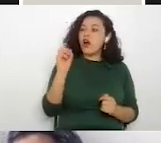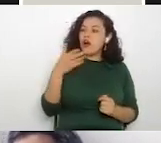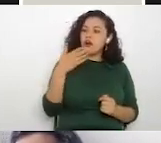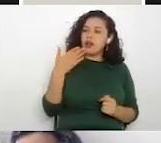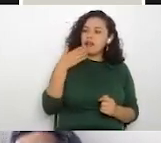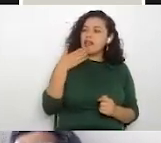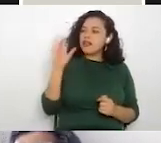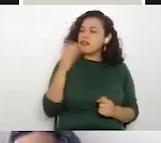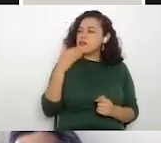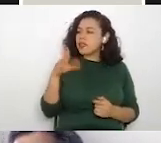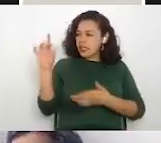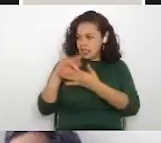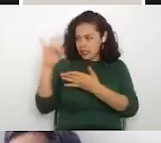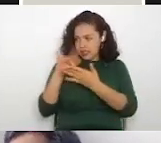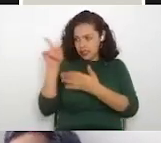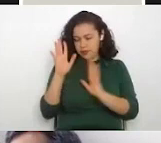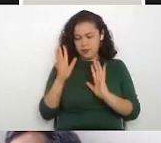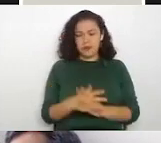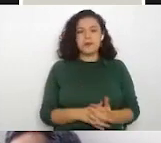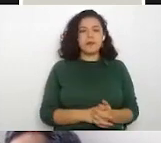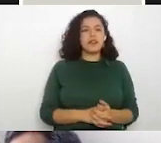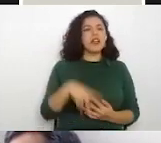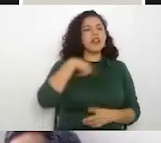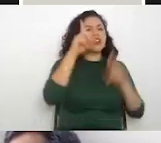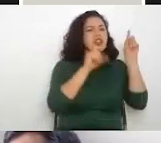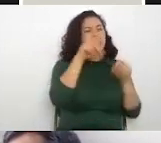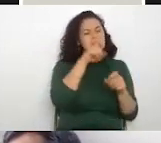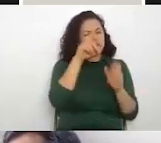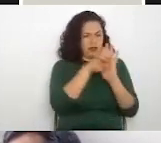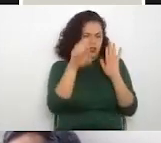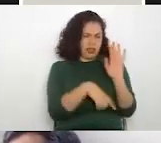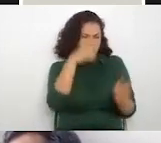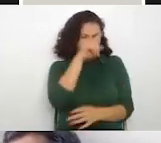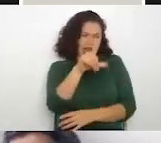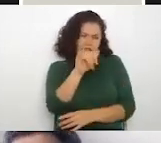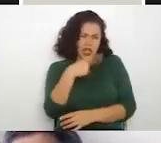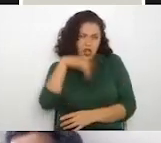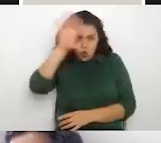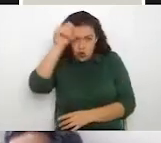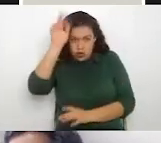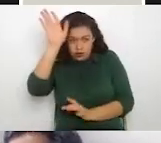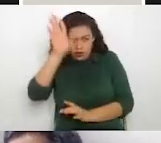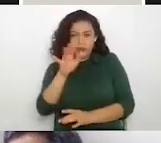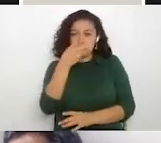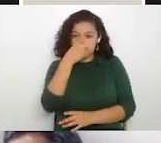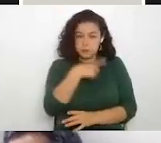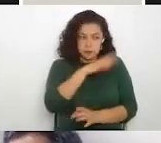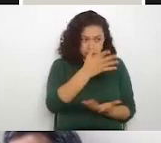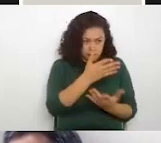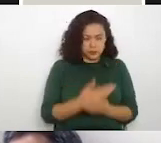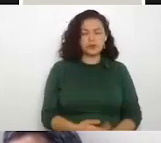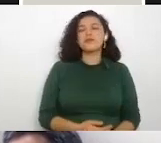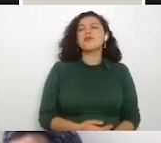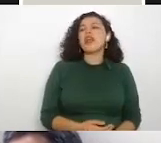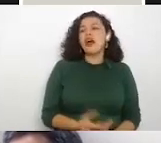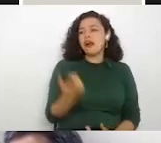Leti. Sí, gracias. Tengo una duda para ese mismo ejemplo de Leticia. Sí, adelante. En ese